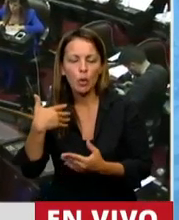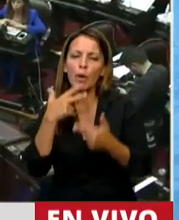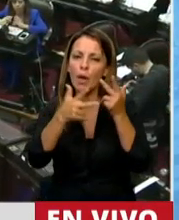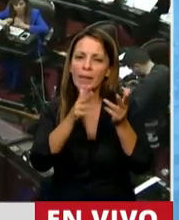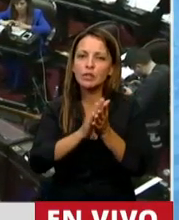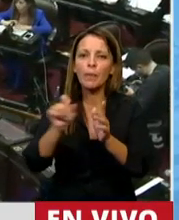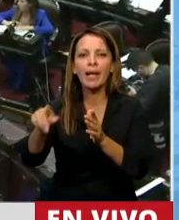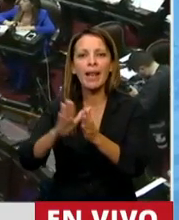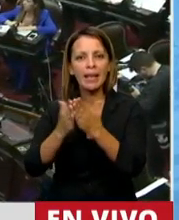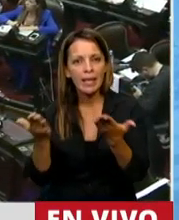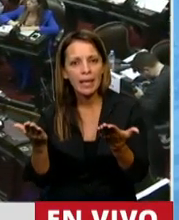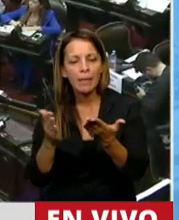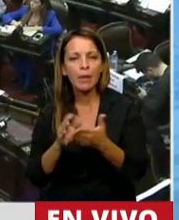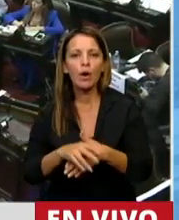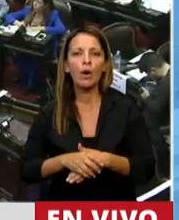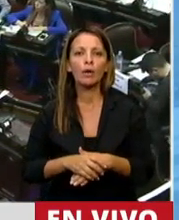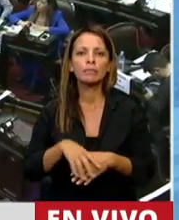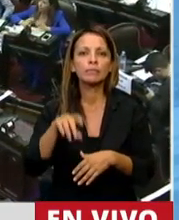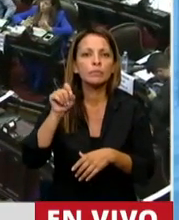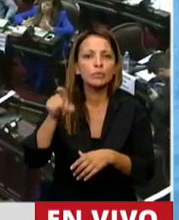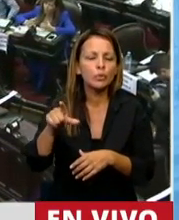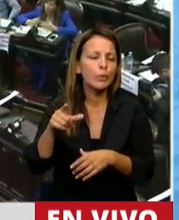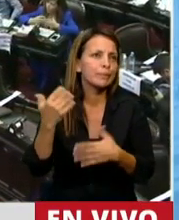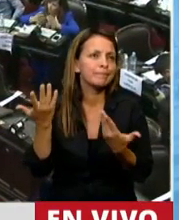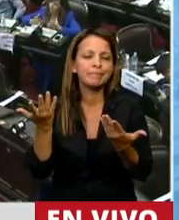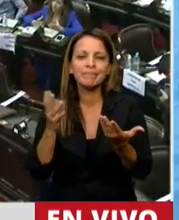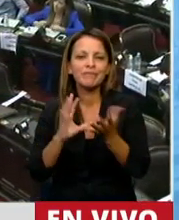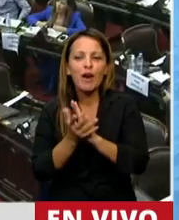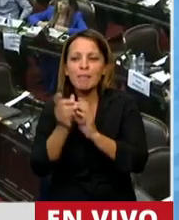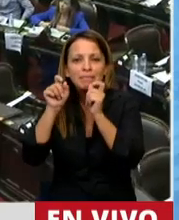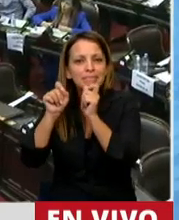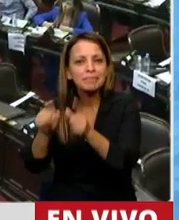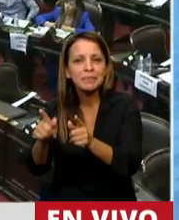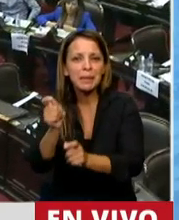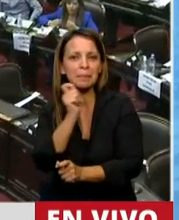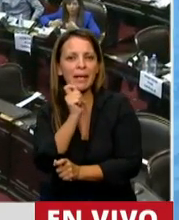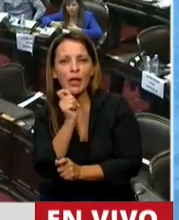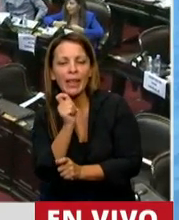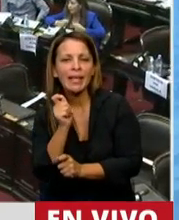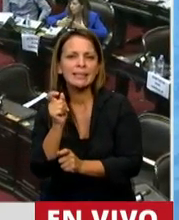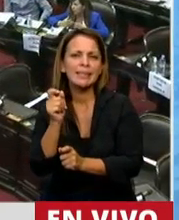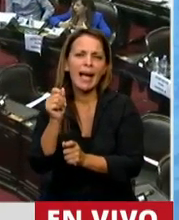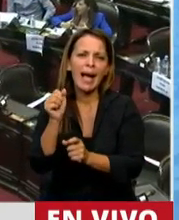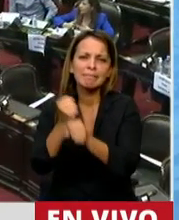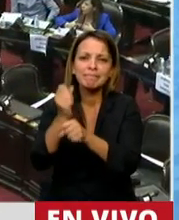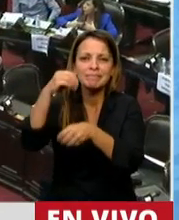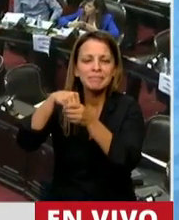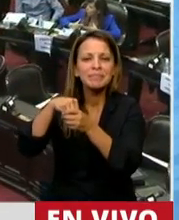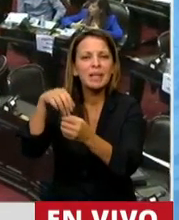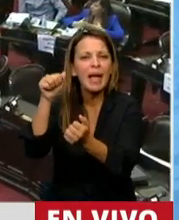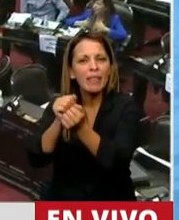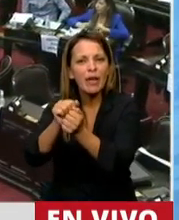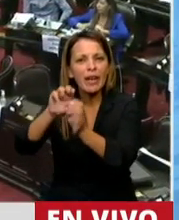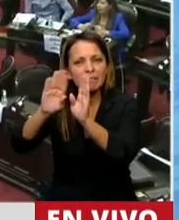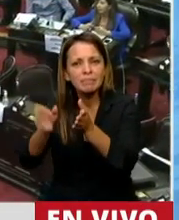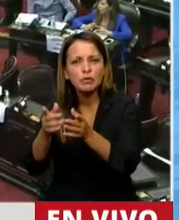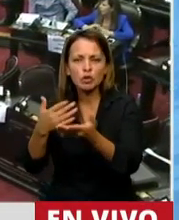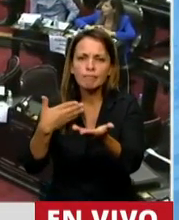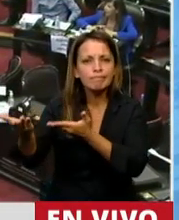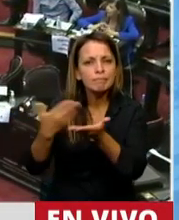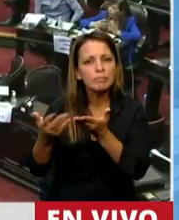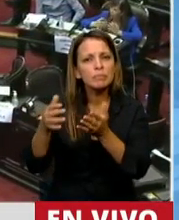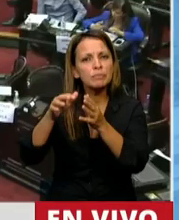libro, de su raigambre como periodista, como editorialista. Tuve el honor de compartir con él